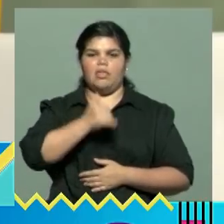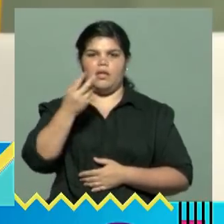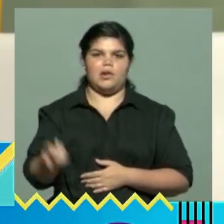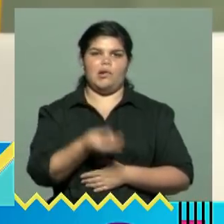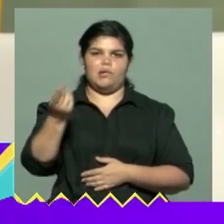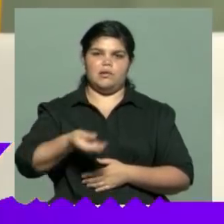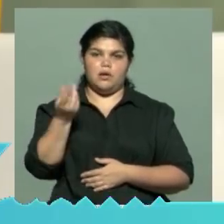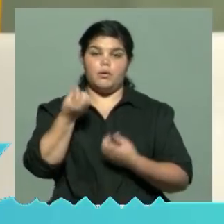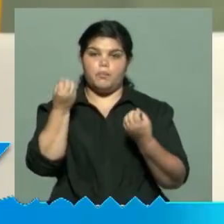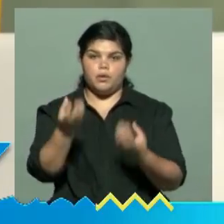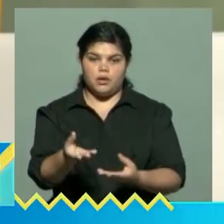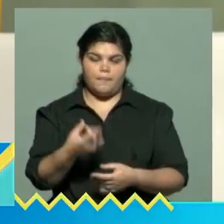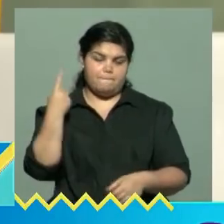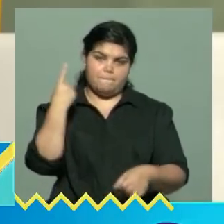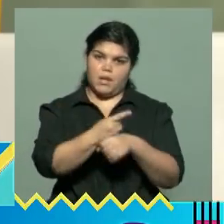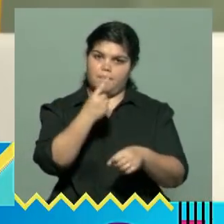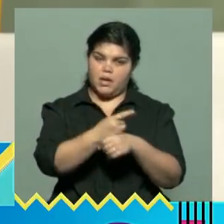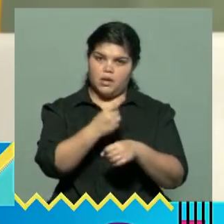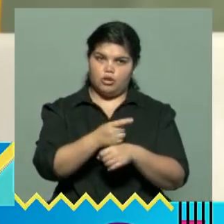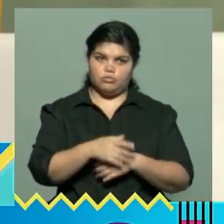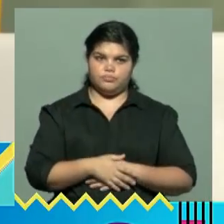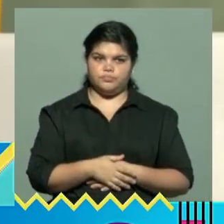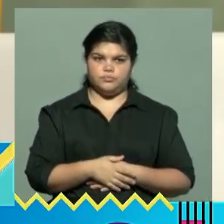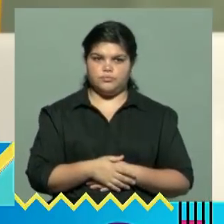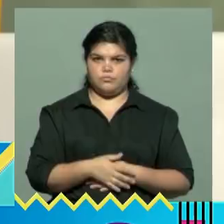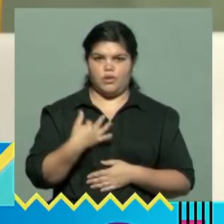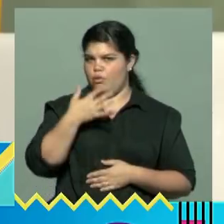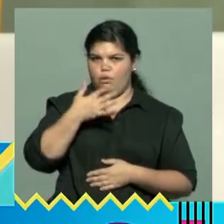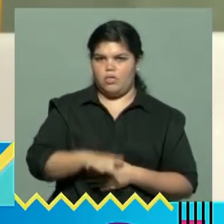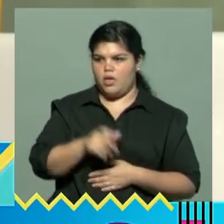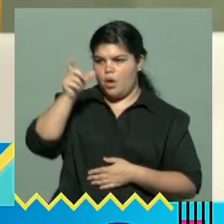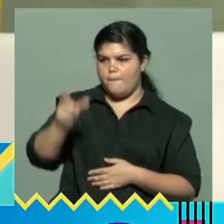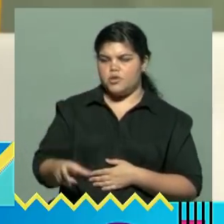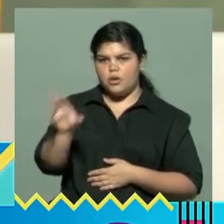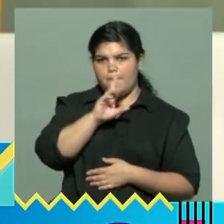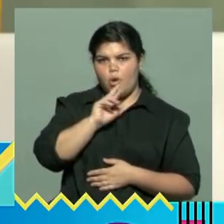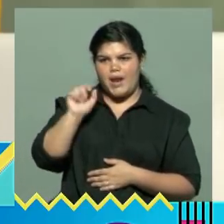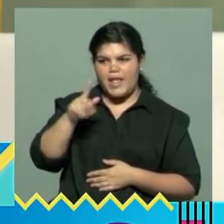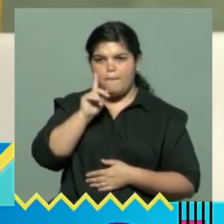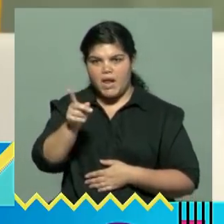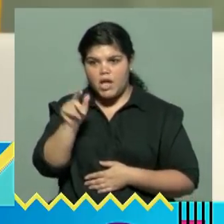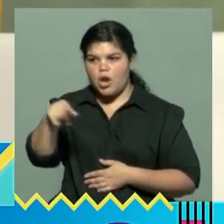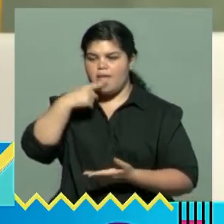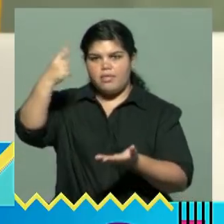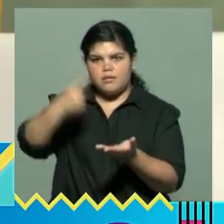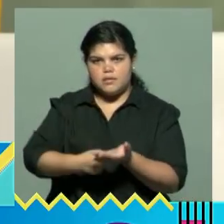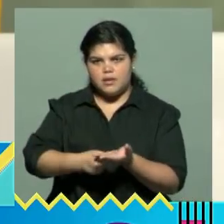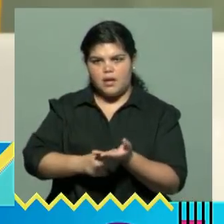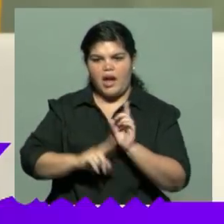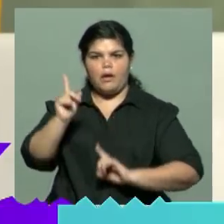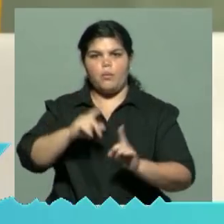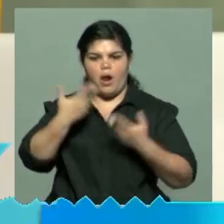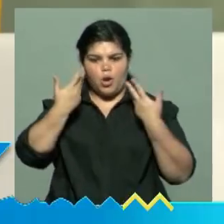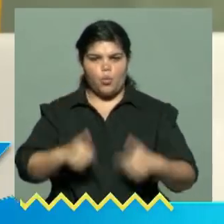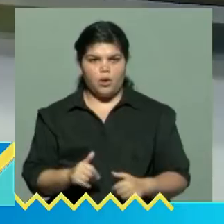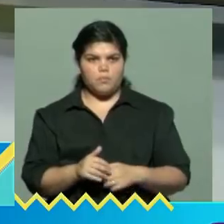digamos, porque para mí, en primer lugar, yo no entiendo a otra persona que no sea la mujer que está en riesgo y que decide qué hacer con su cuerpo. Bien, Bueno,